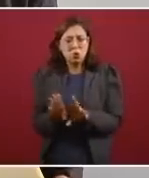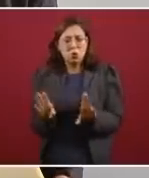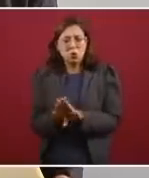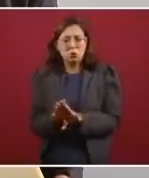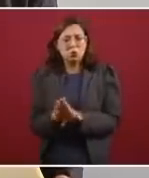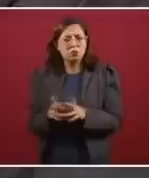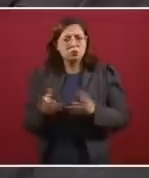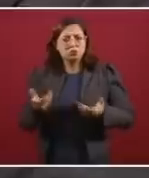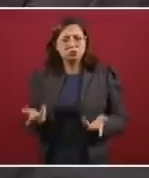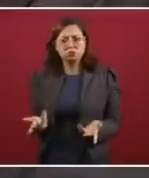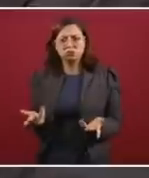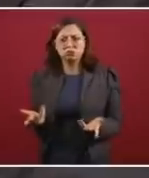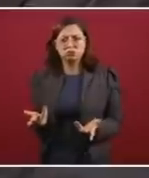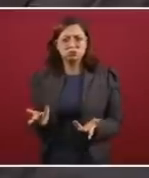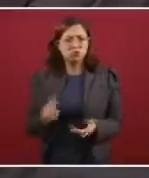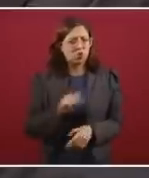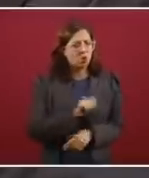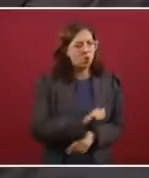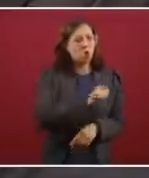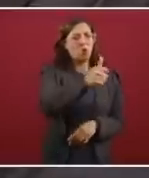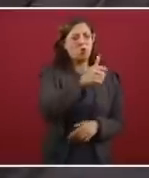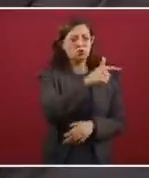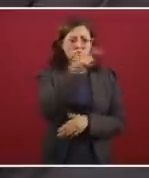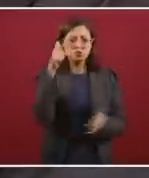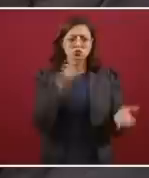hay despachos